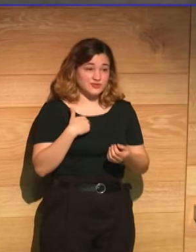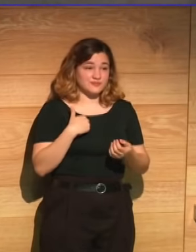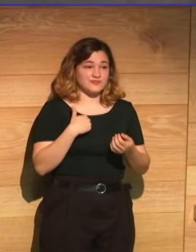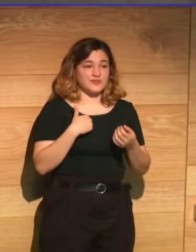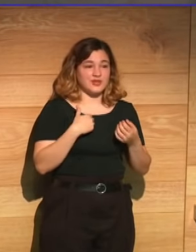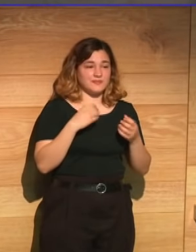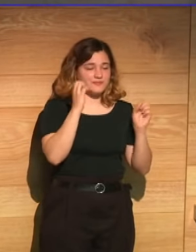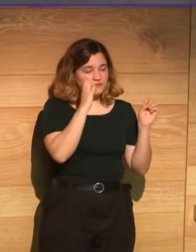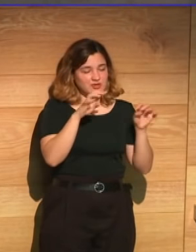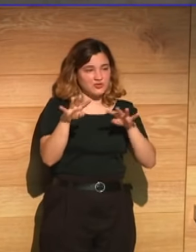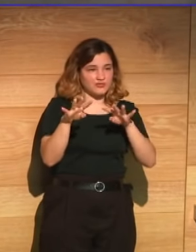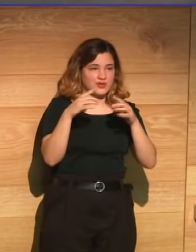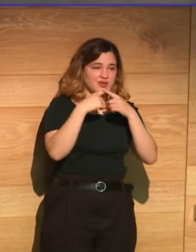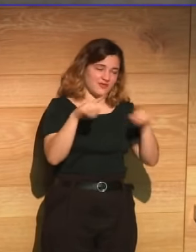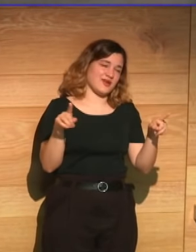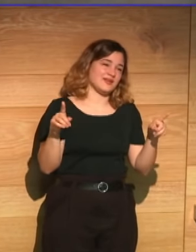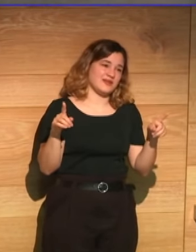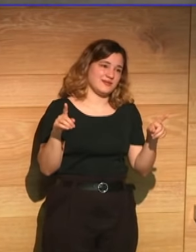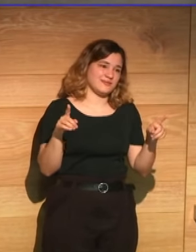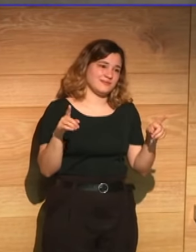ofrecer otra mirada muy distinta a